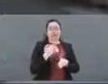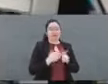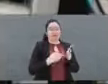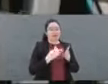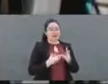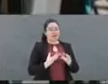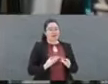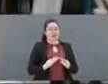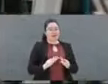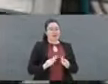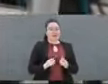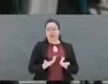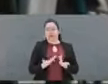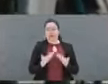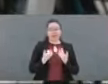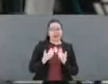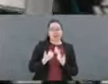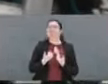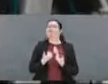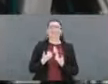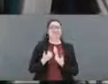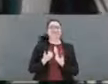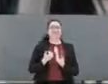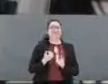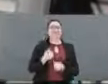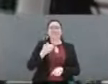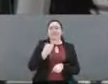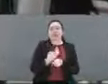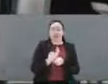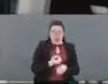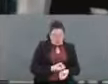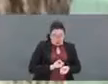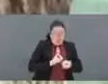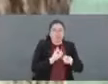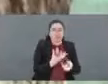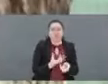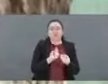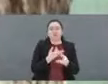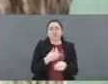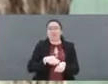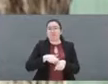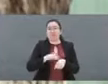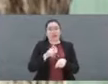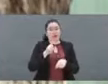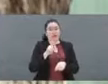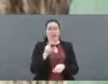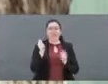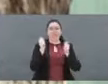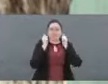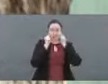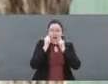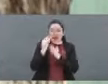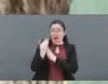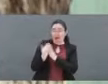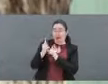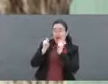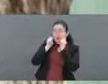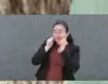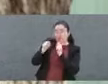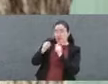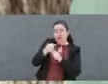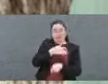se esté de alguna manera solventando toda esta situación a pesar de la disminución del agua que no hemos recibido